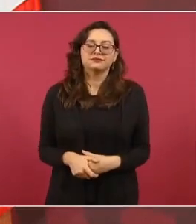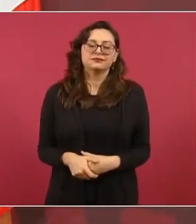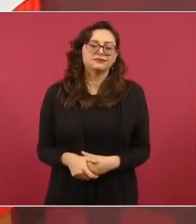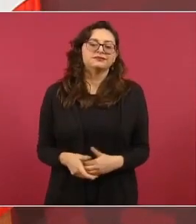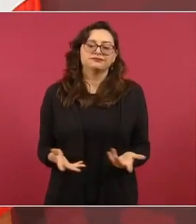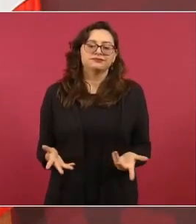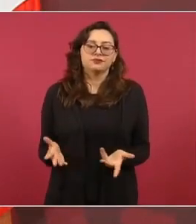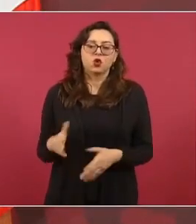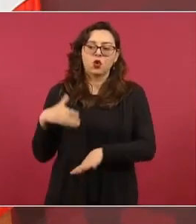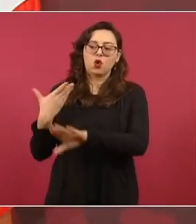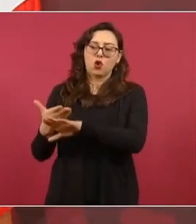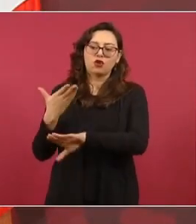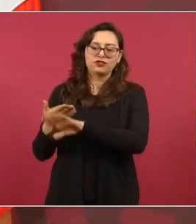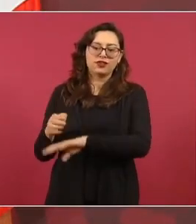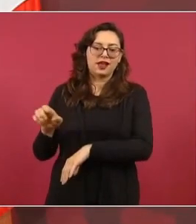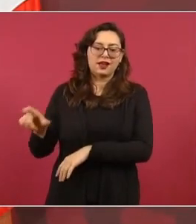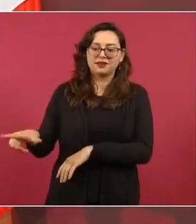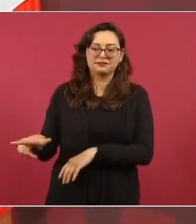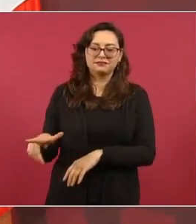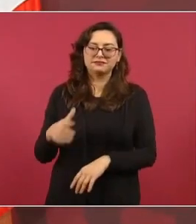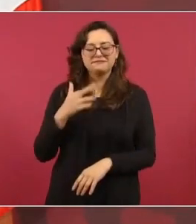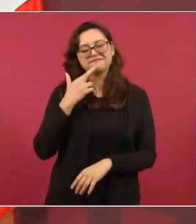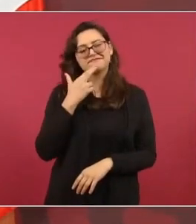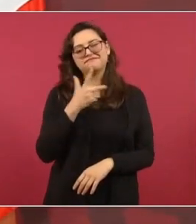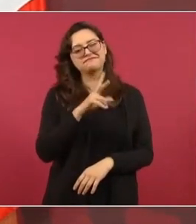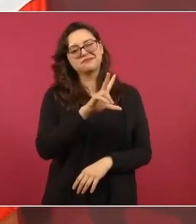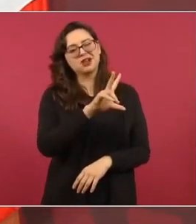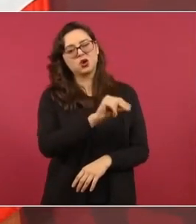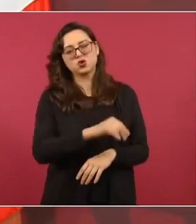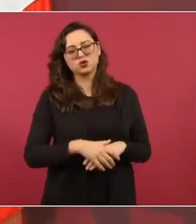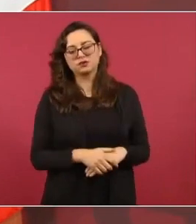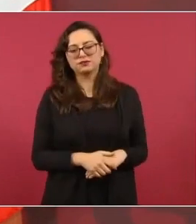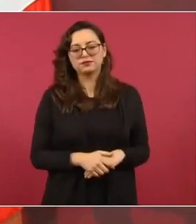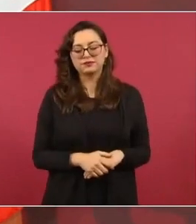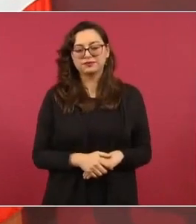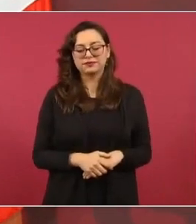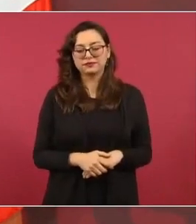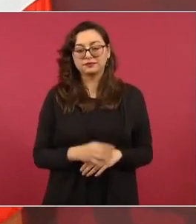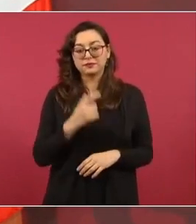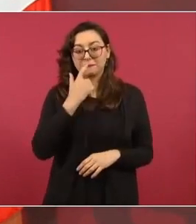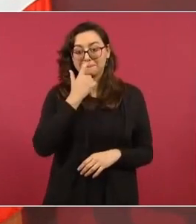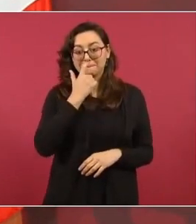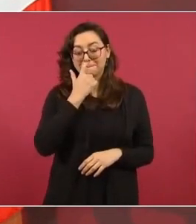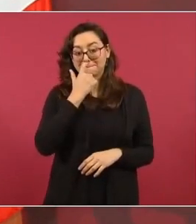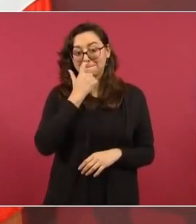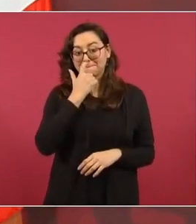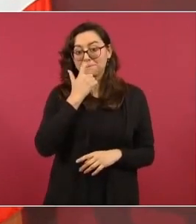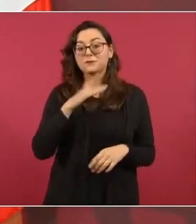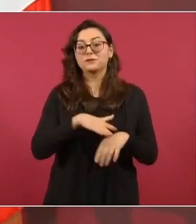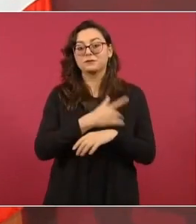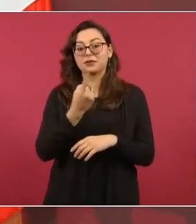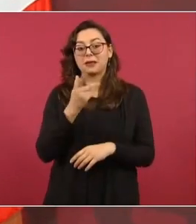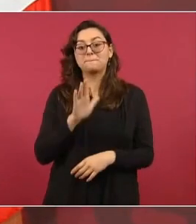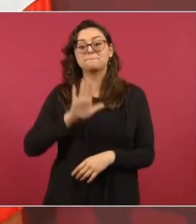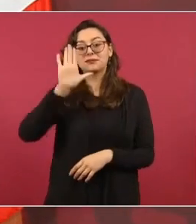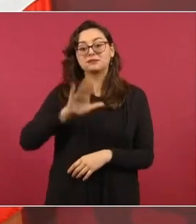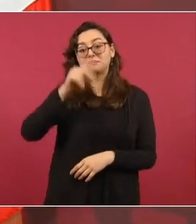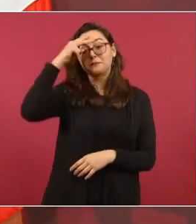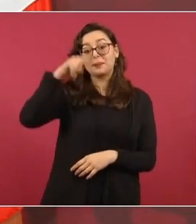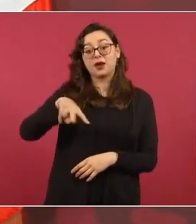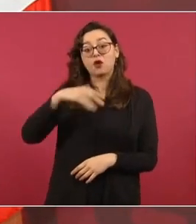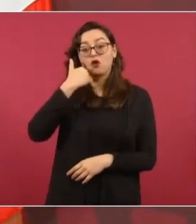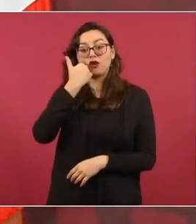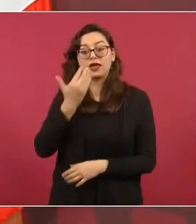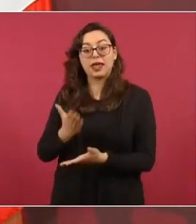opositores, adversarios. Le iban a acusar de estar aceptando